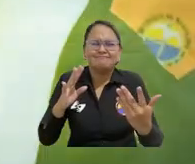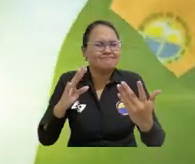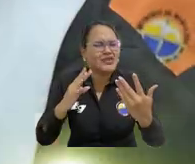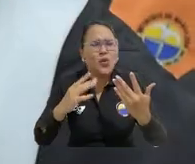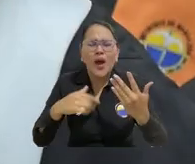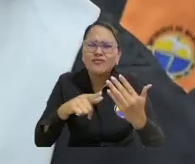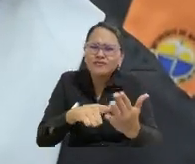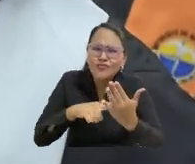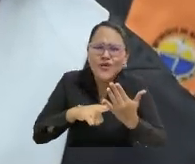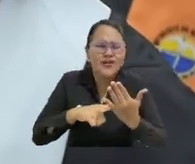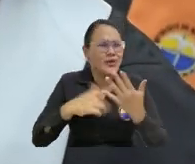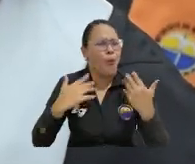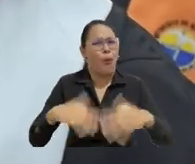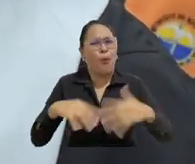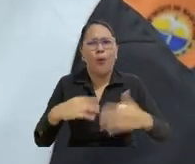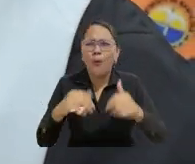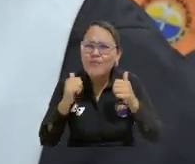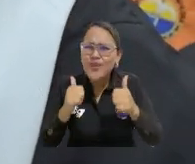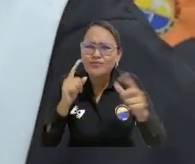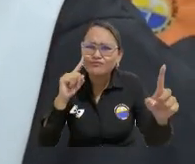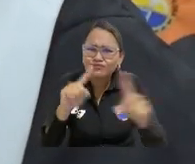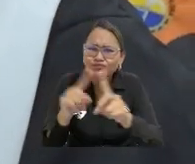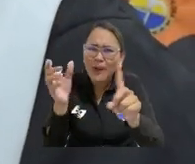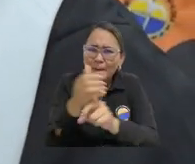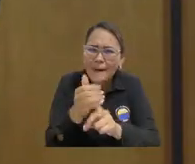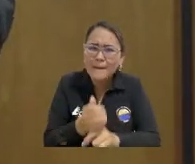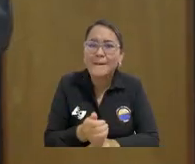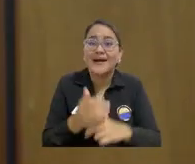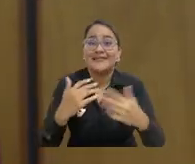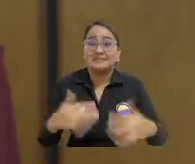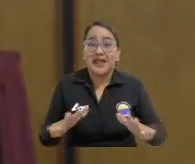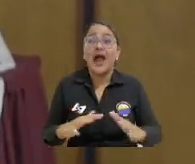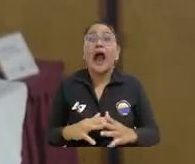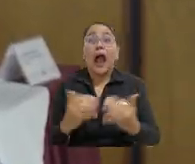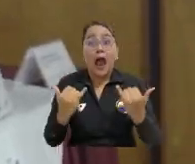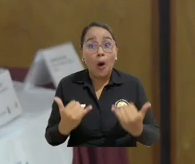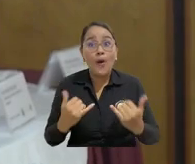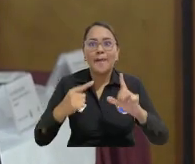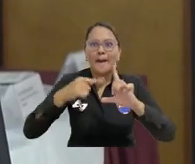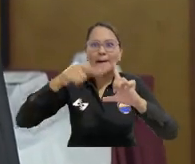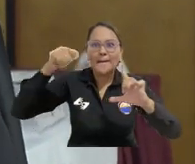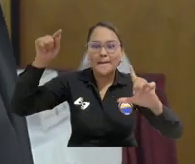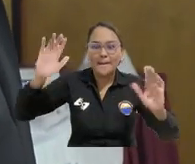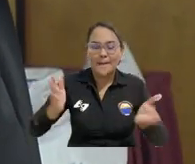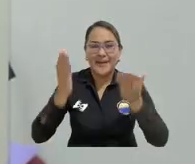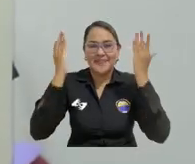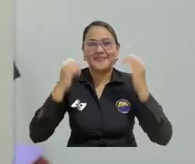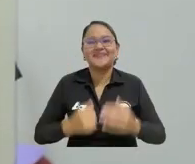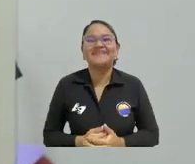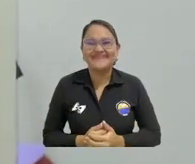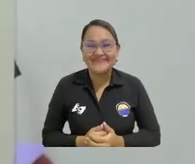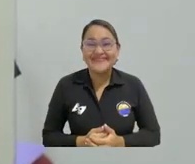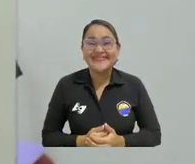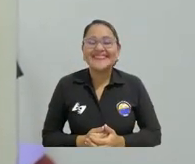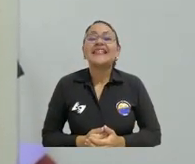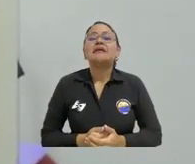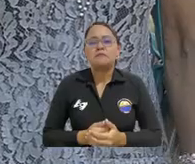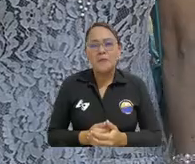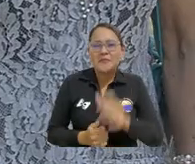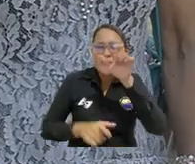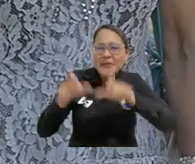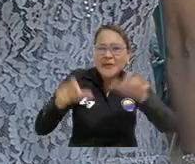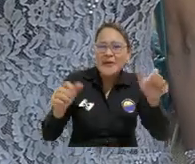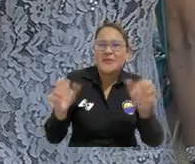esté cumpliendo esos estándares que corresponden y, por supuesto, entrando cada vez más a los rankings con ese posicionamiento.